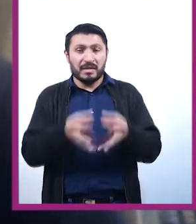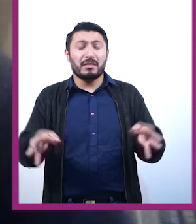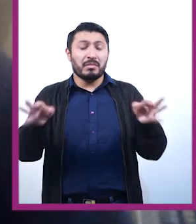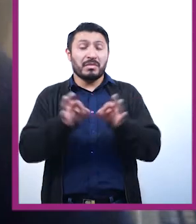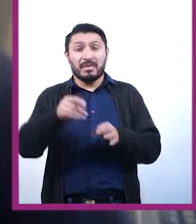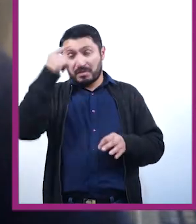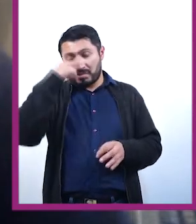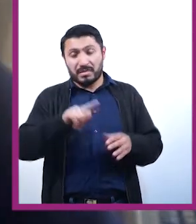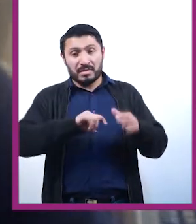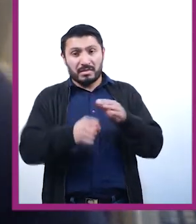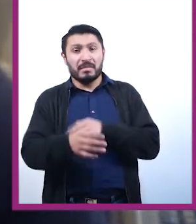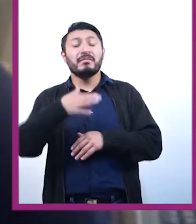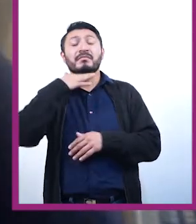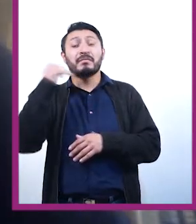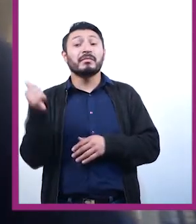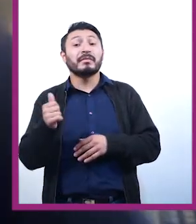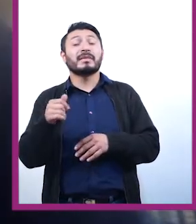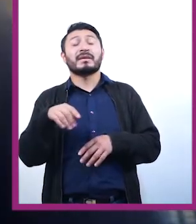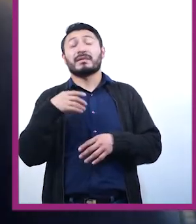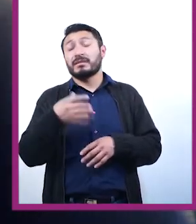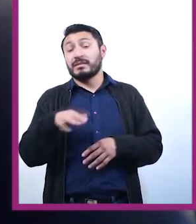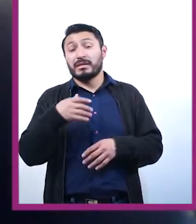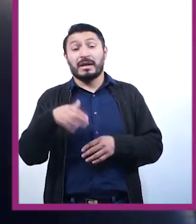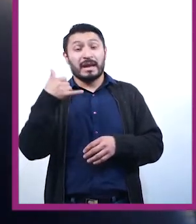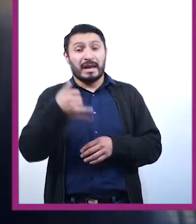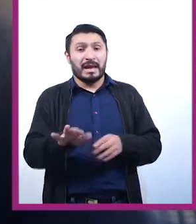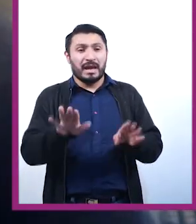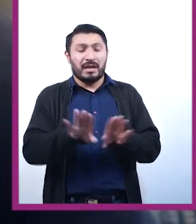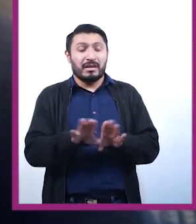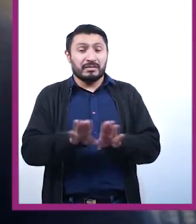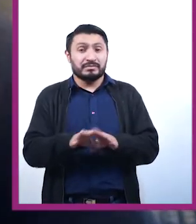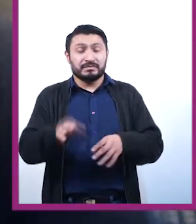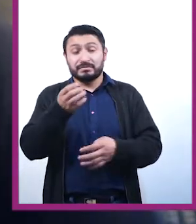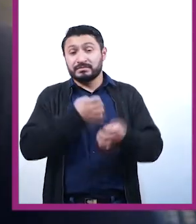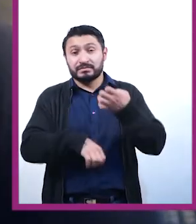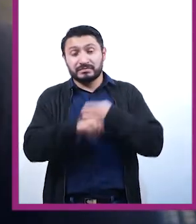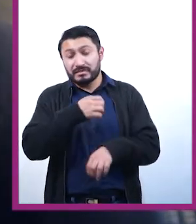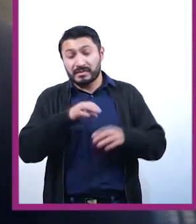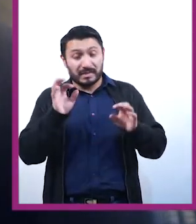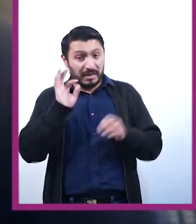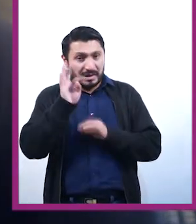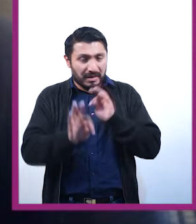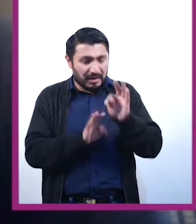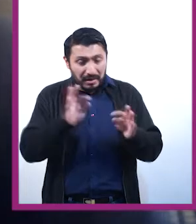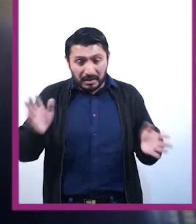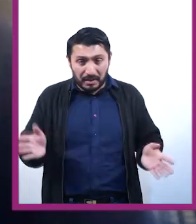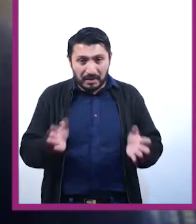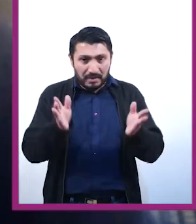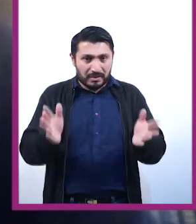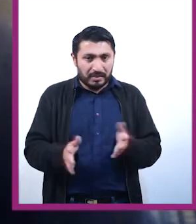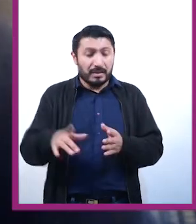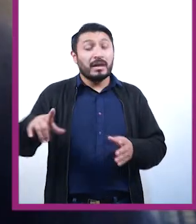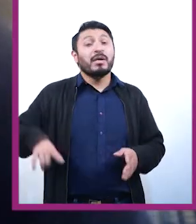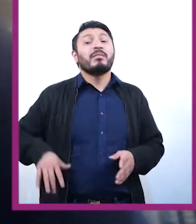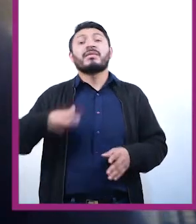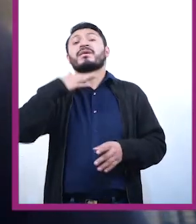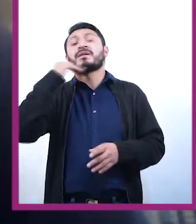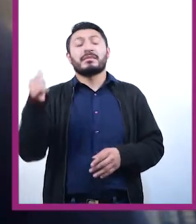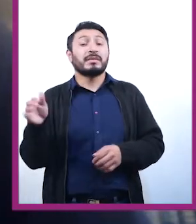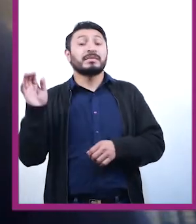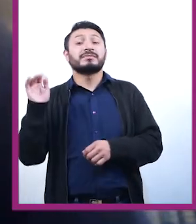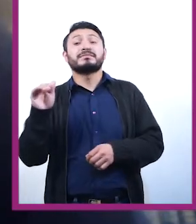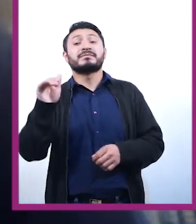alemana. Y tomaron las empresas. El gobierno alemán llamó a